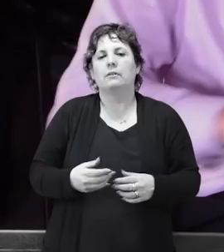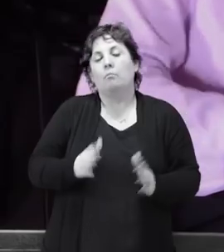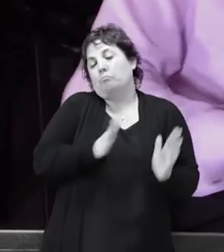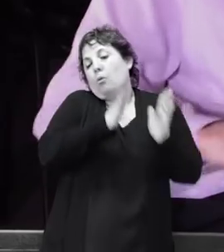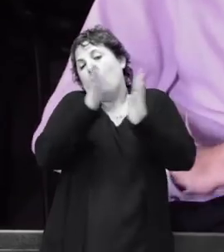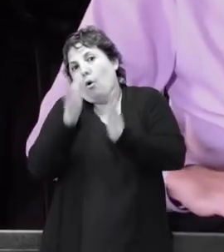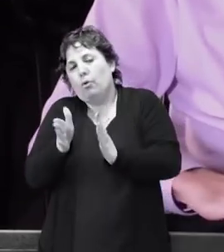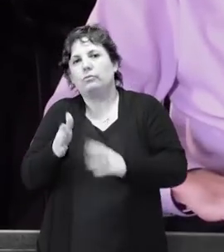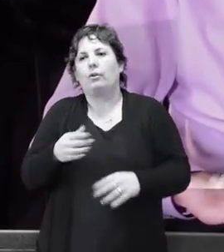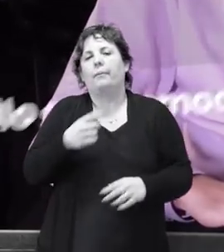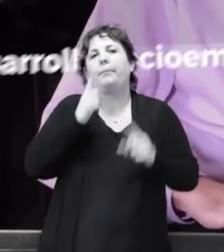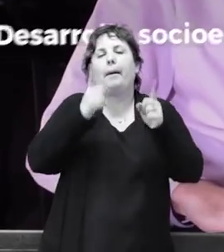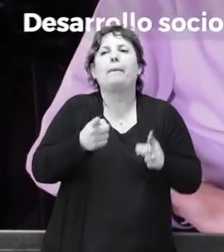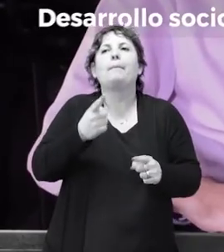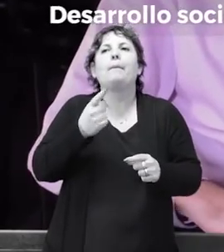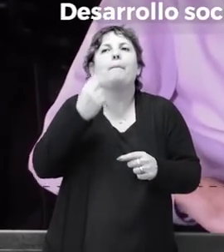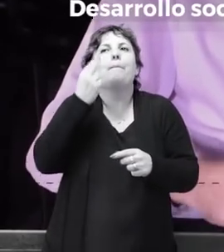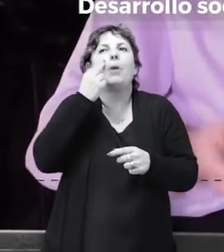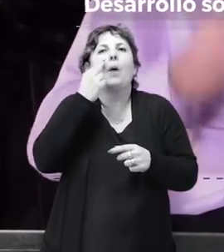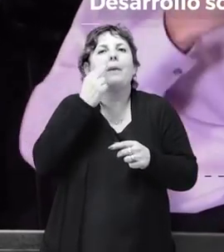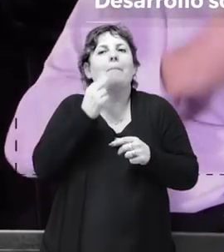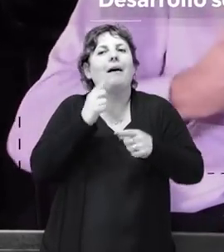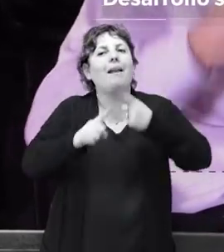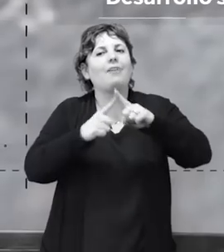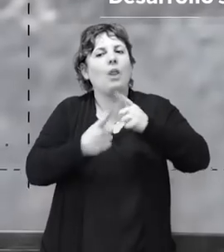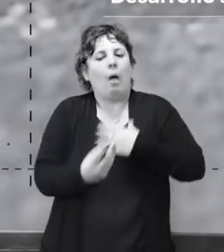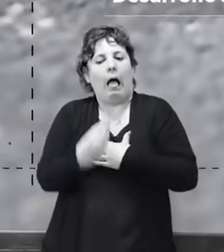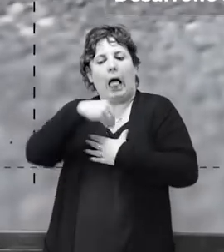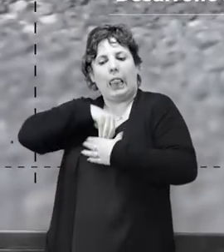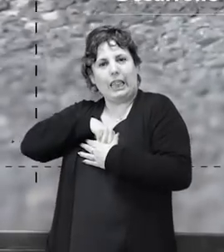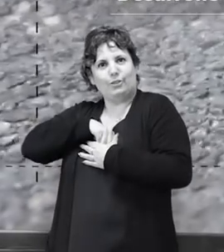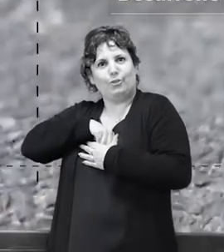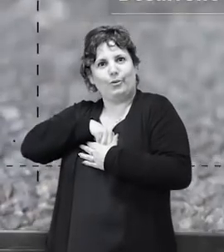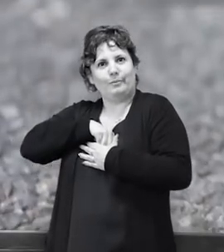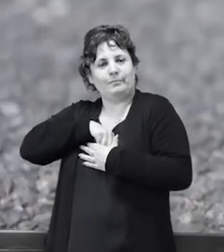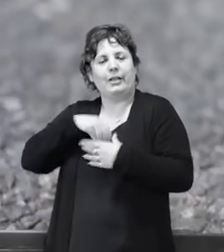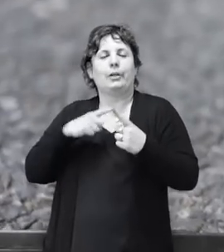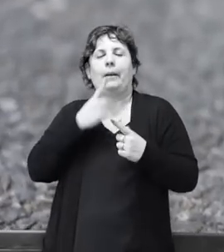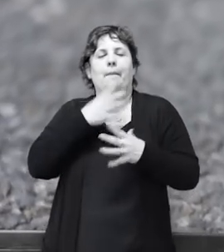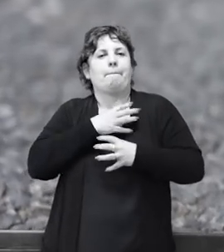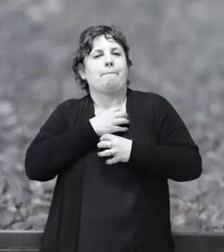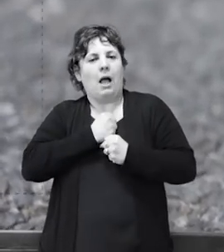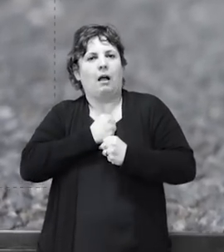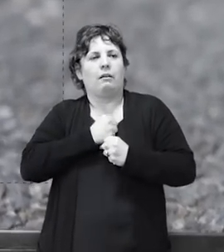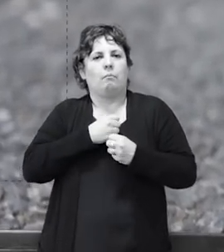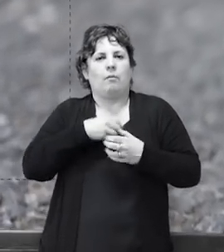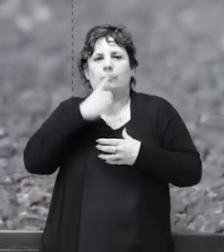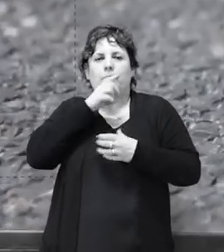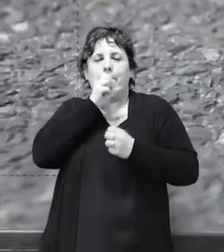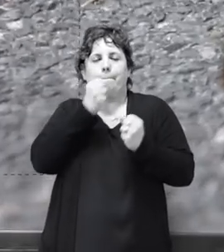Por otro lado, si problemas internalizados, o sea, que se vuelca hacia adentro el malestar en términos de